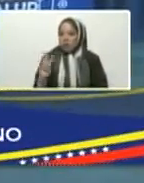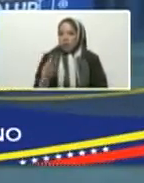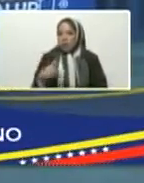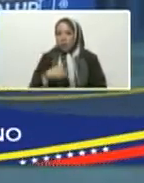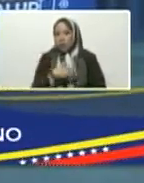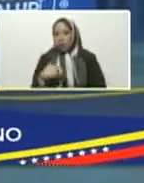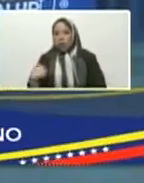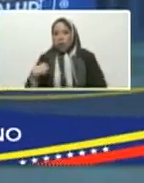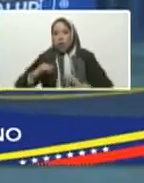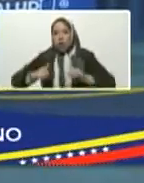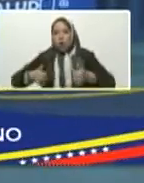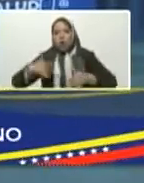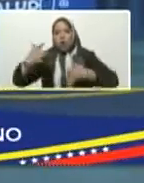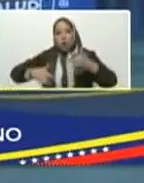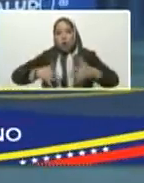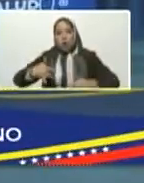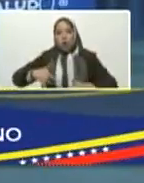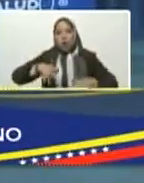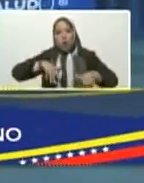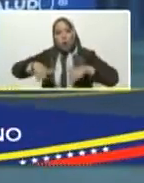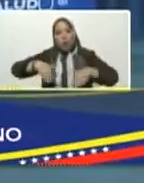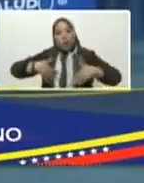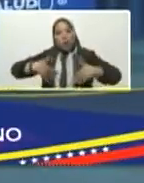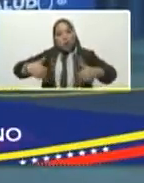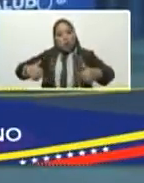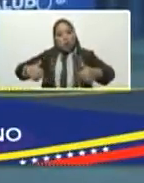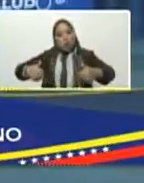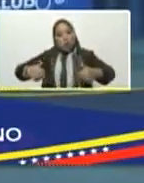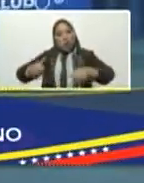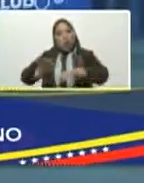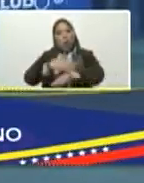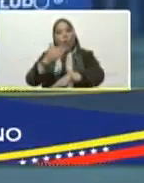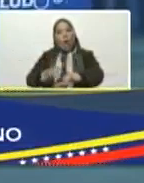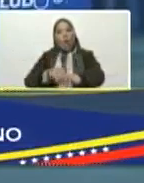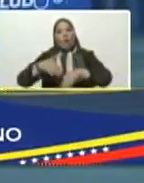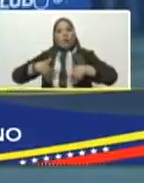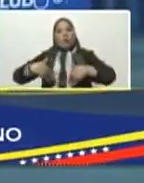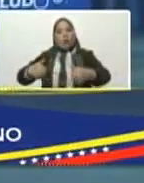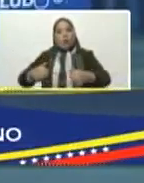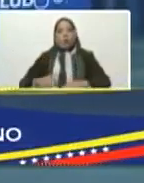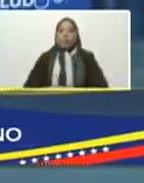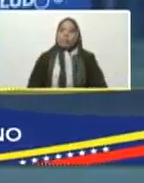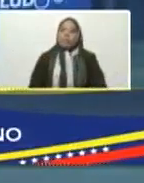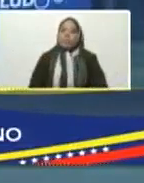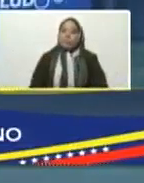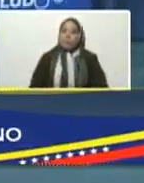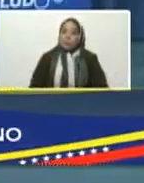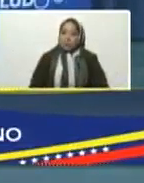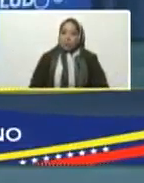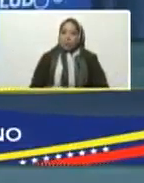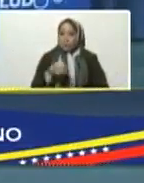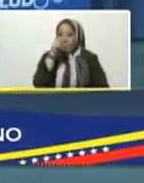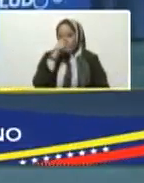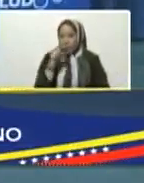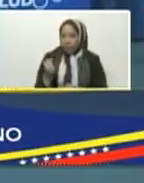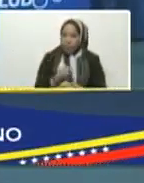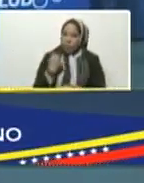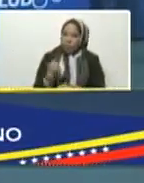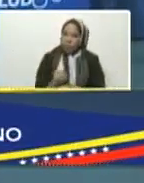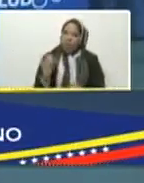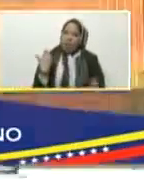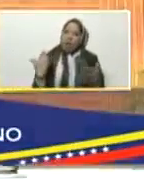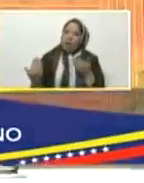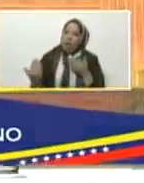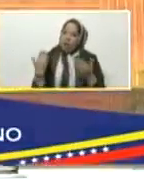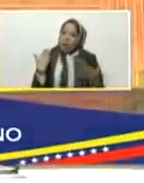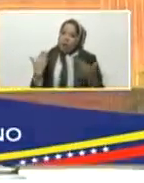quiero arrancar este acto de Jueves de Salud haciendo un reconocimiento por los años de servicios